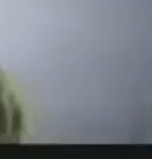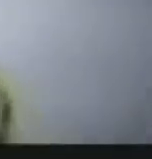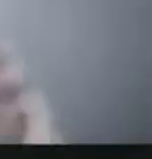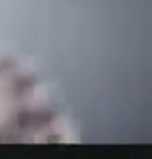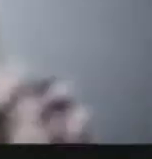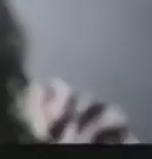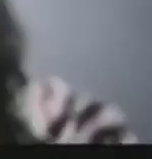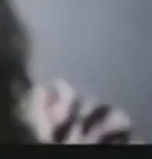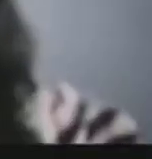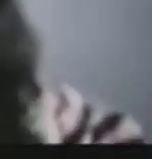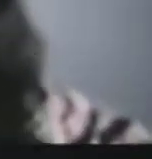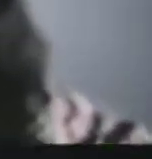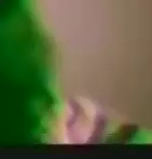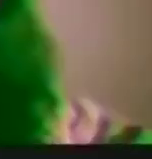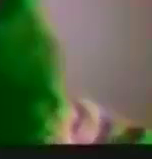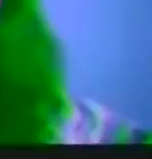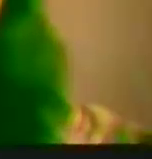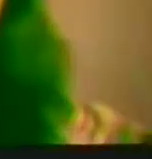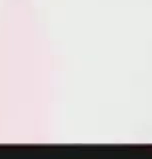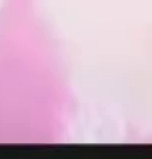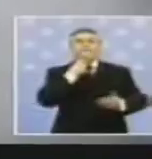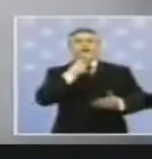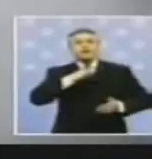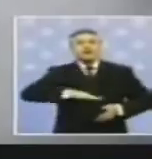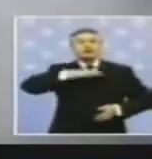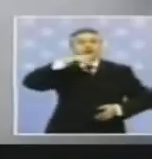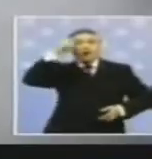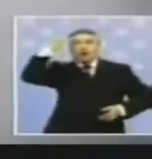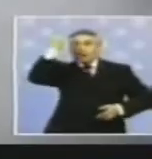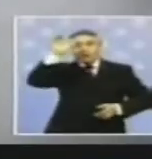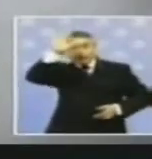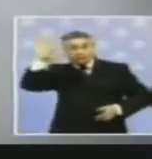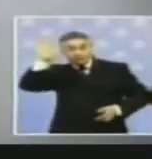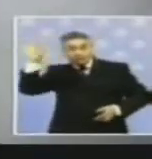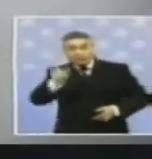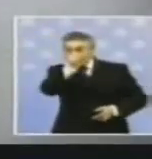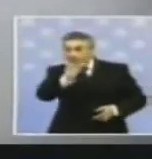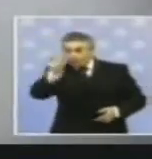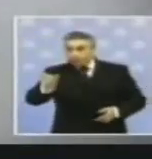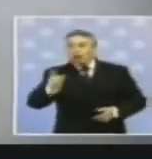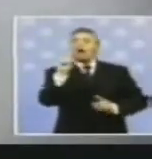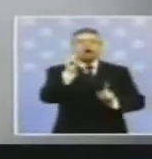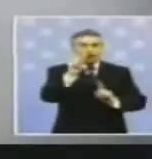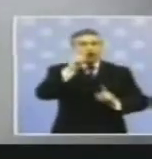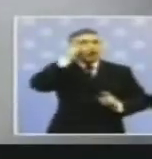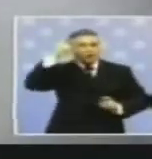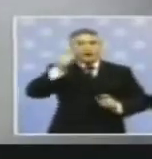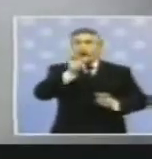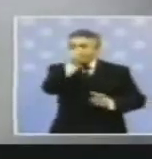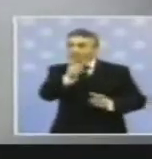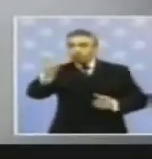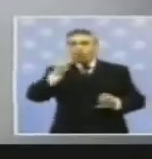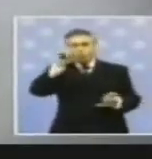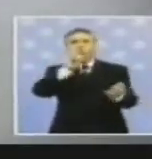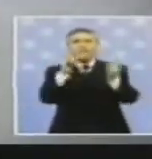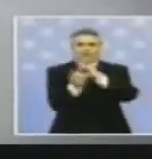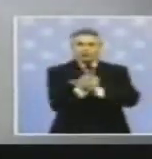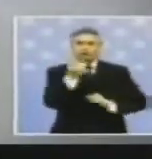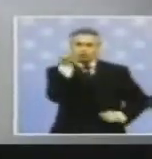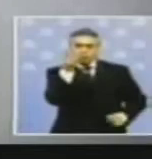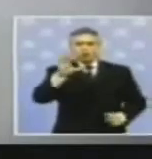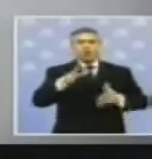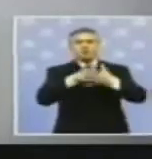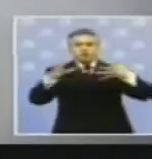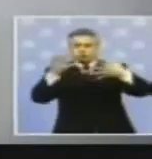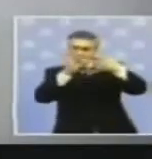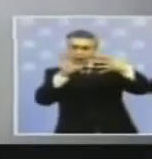tiene que haber credibilidad. Y no me parece mucha credibilidad de repente cuando la gente busca ser diferente y que después que hablen de